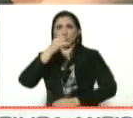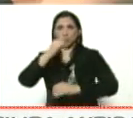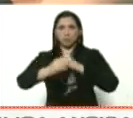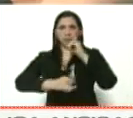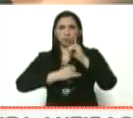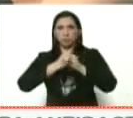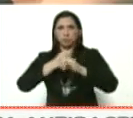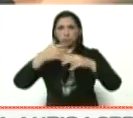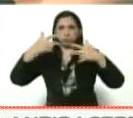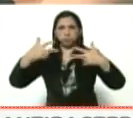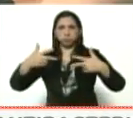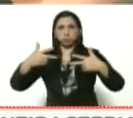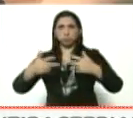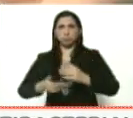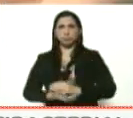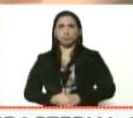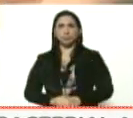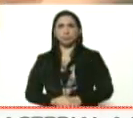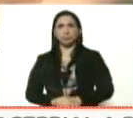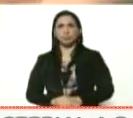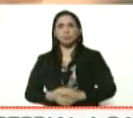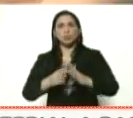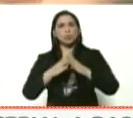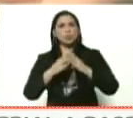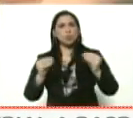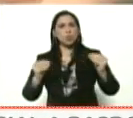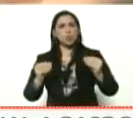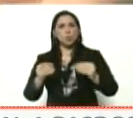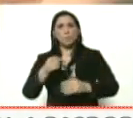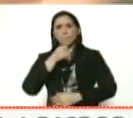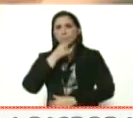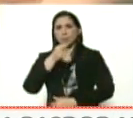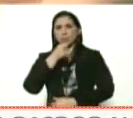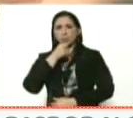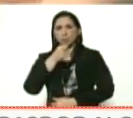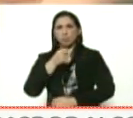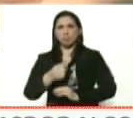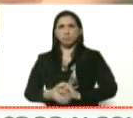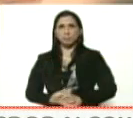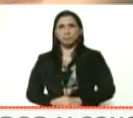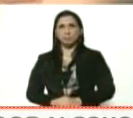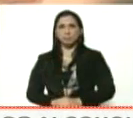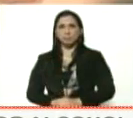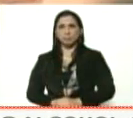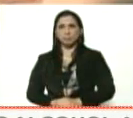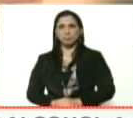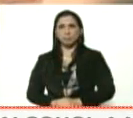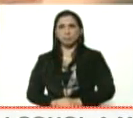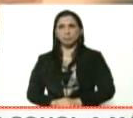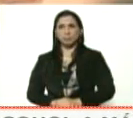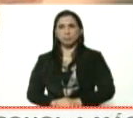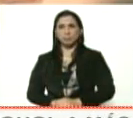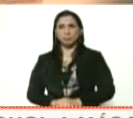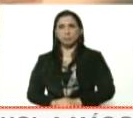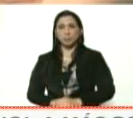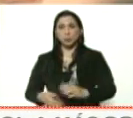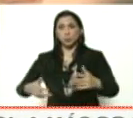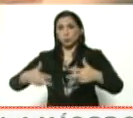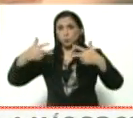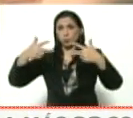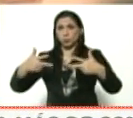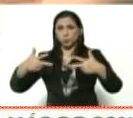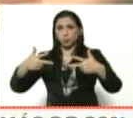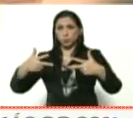internacional a todos los corresponsales que por vía de